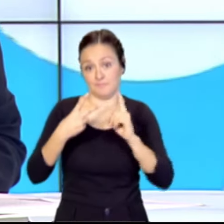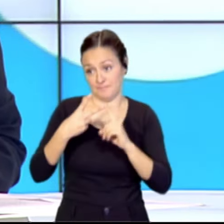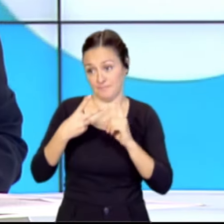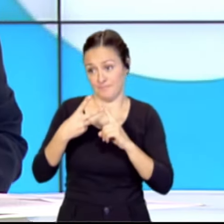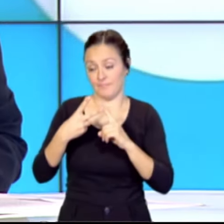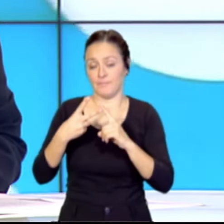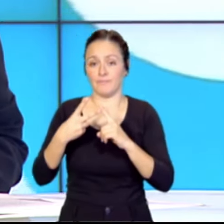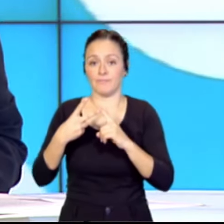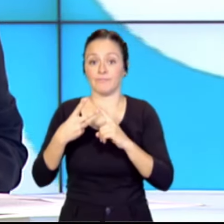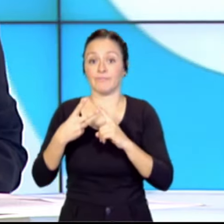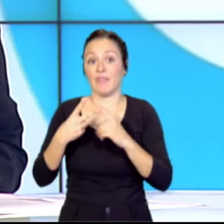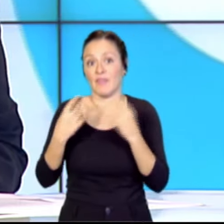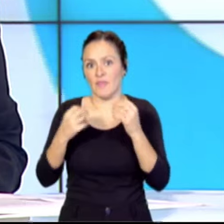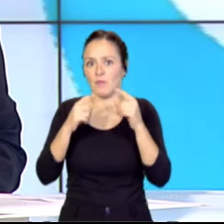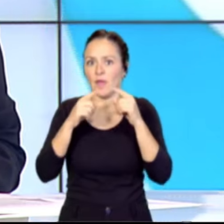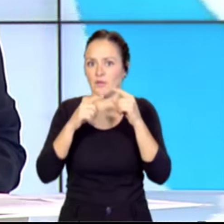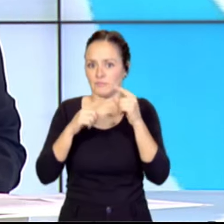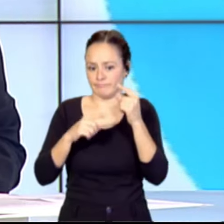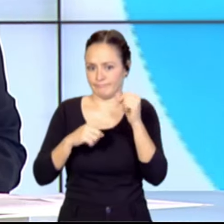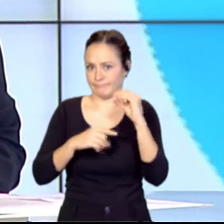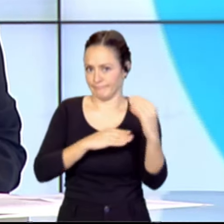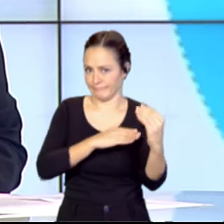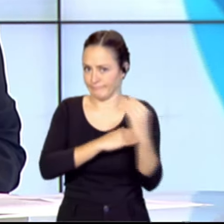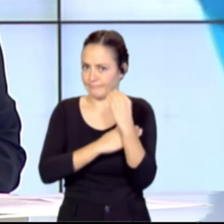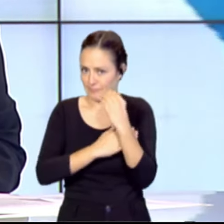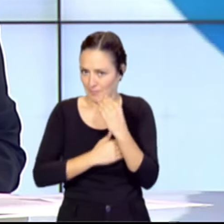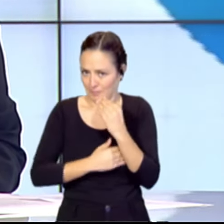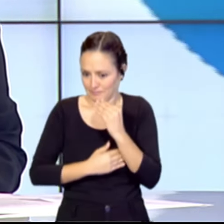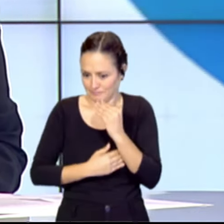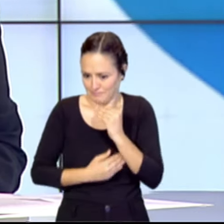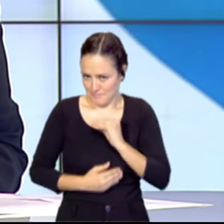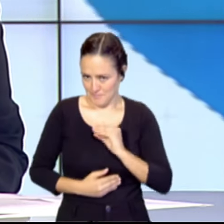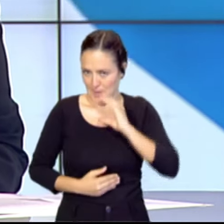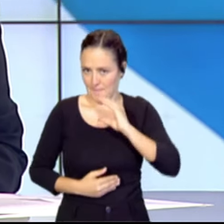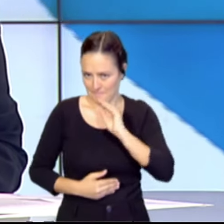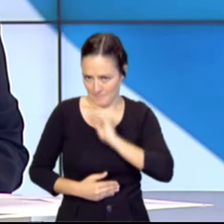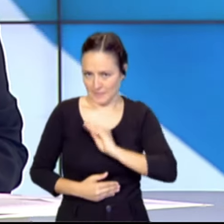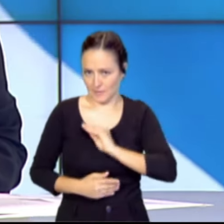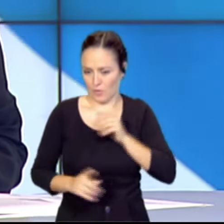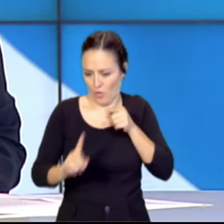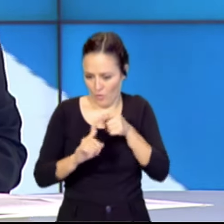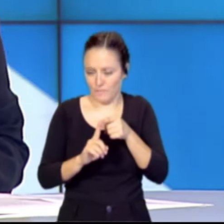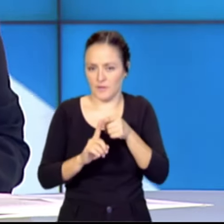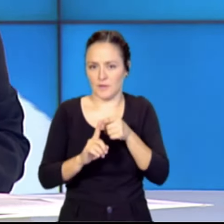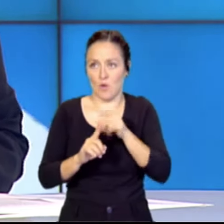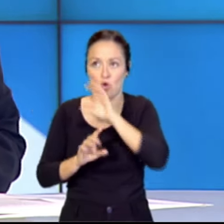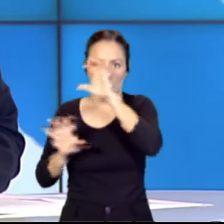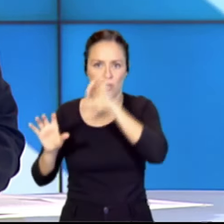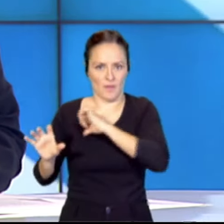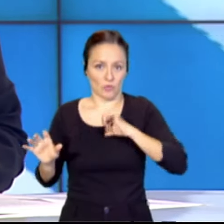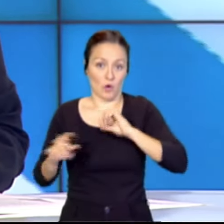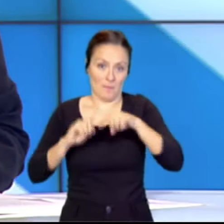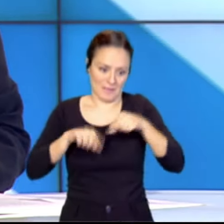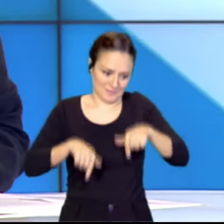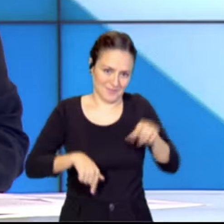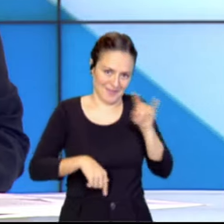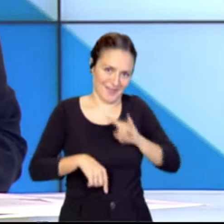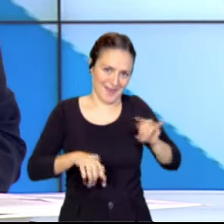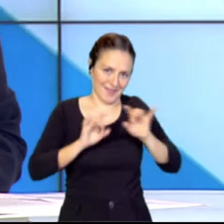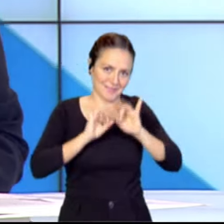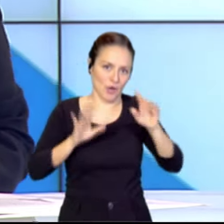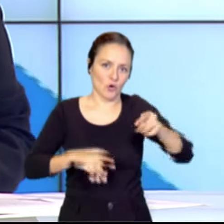hubiera una ficha financier si era suficiente eh Para eh que esas comunidades autónomas pudieran y y y Canarias por supuesto